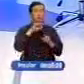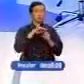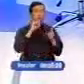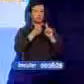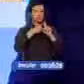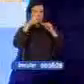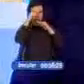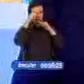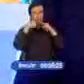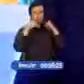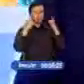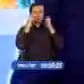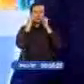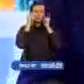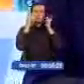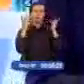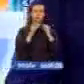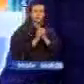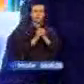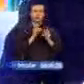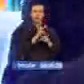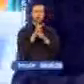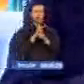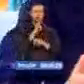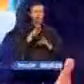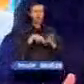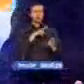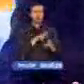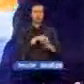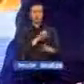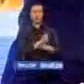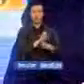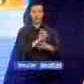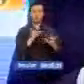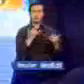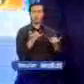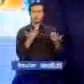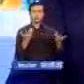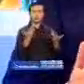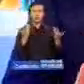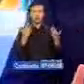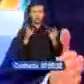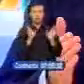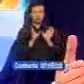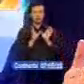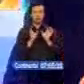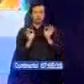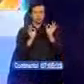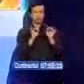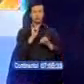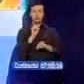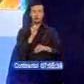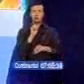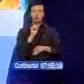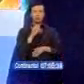una noticia. Ha llamado la atención de que un Consejo Nacional, y sobre todo el del Ecuador, hoy obtenga un certificado ISO,